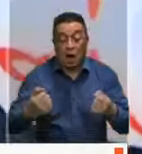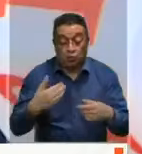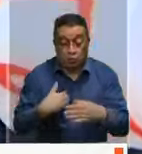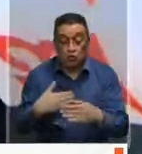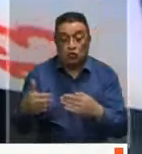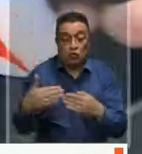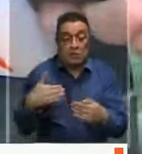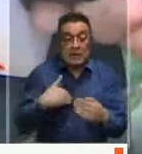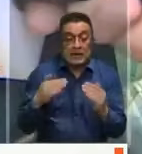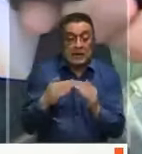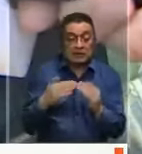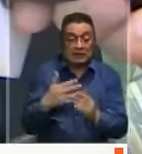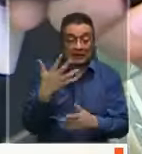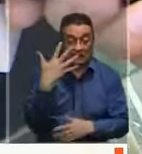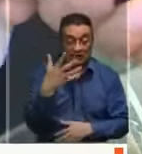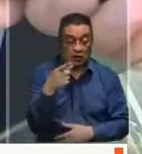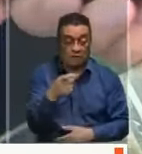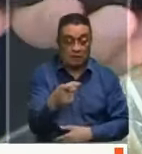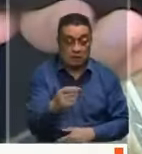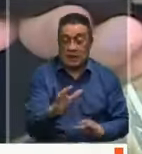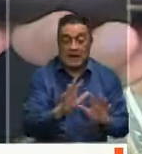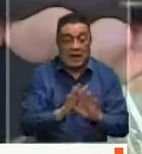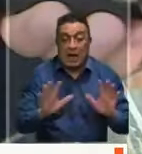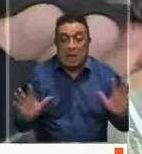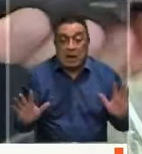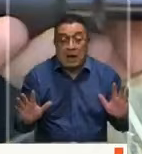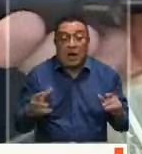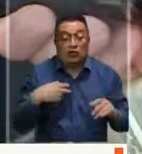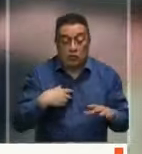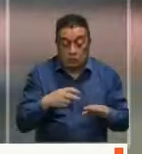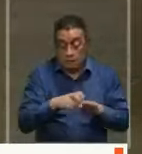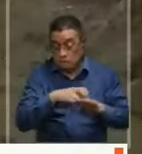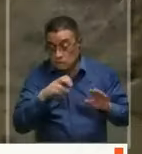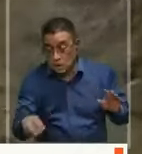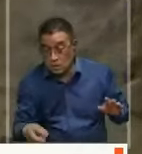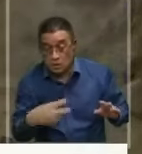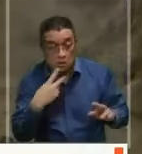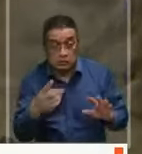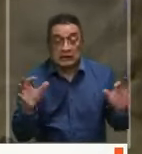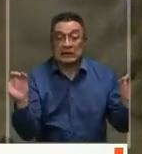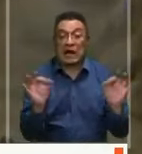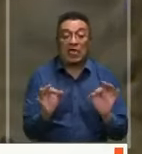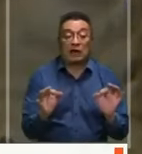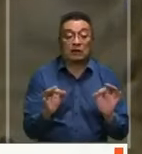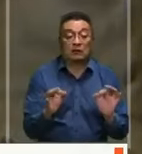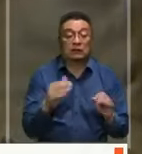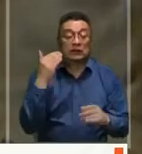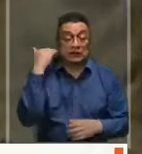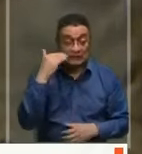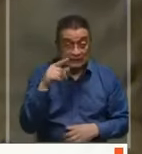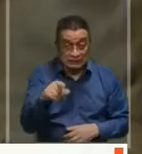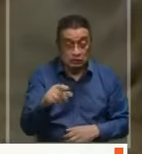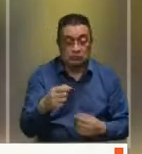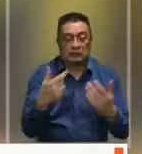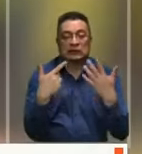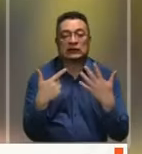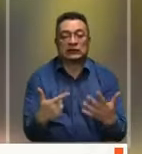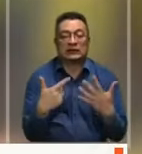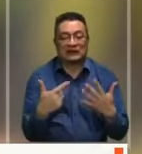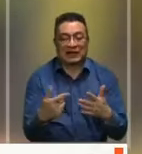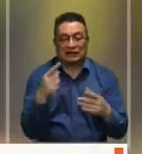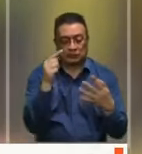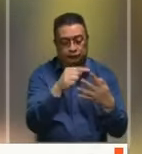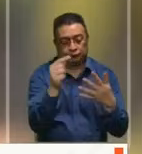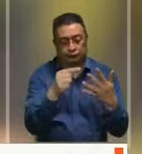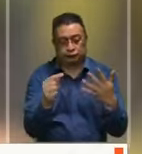de la casa. Cinco balazos nada más. Ya bajé para abajo, no había nadie. El pequeño se transformó en el séptimo niño que muere en